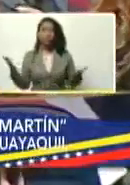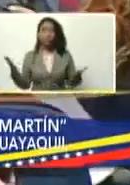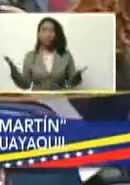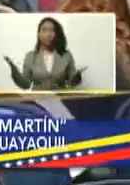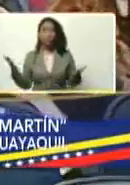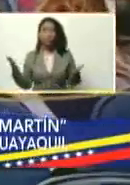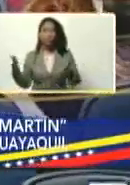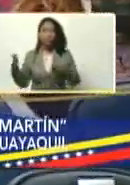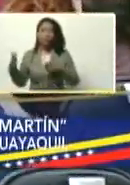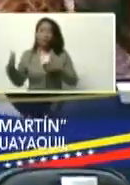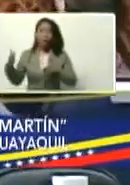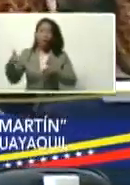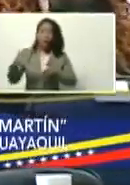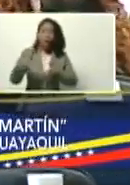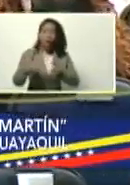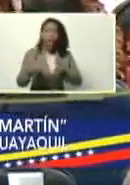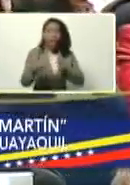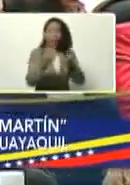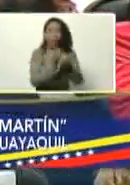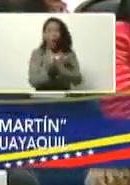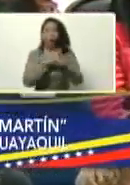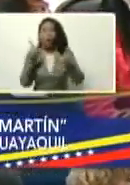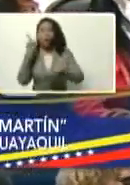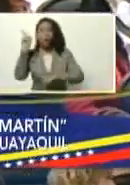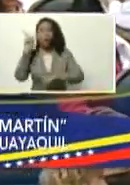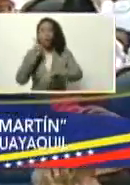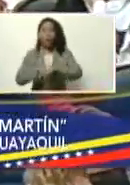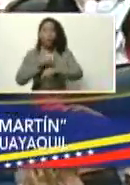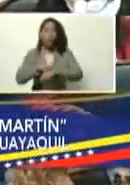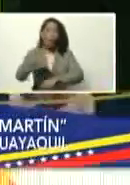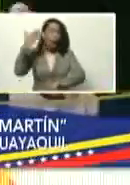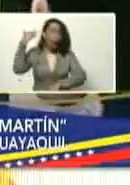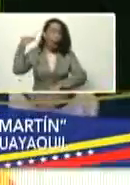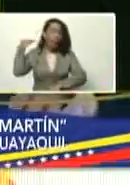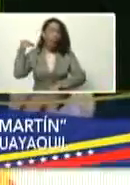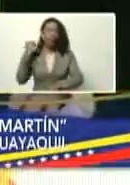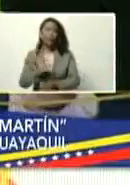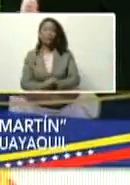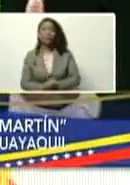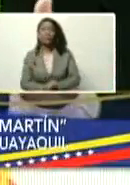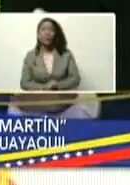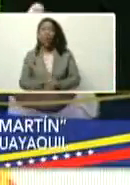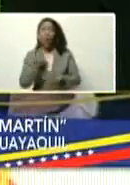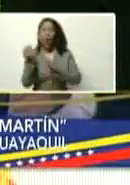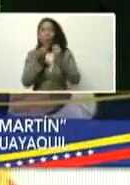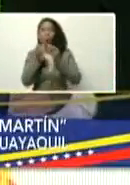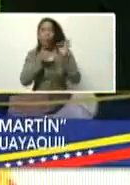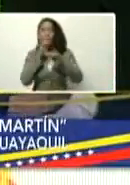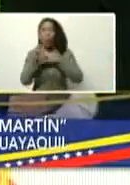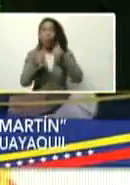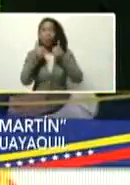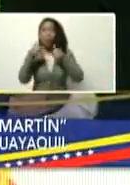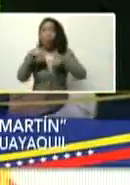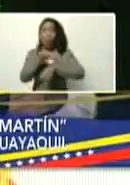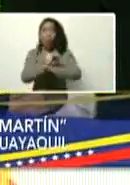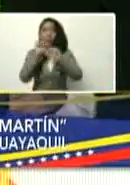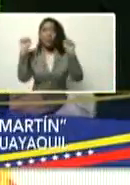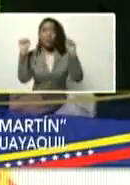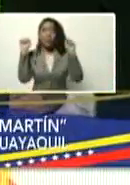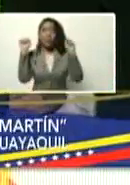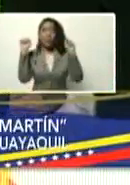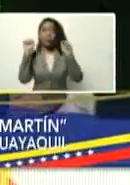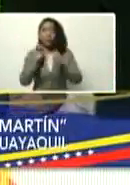las corrientes liberales de la época, como lo explicó muy bien esta mañana